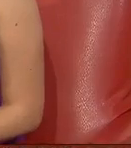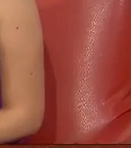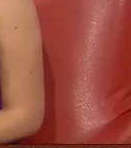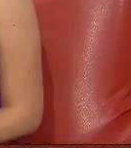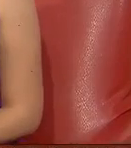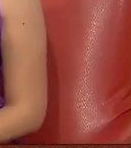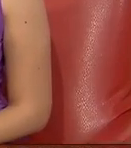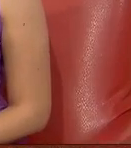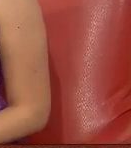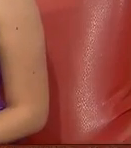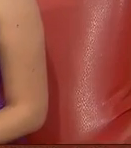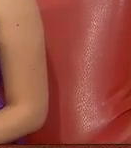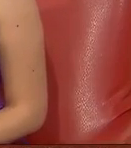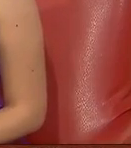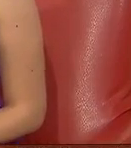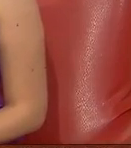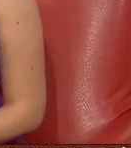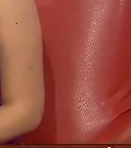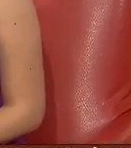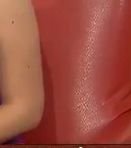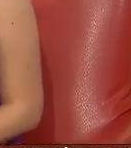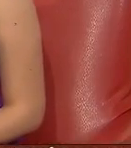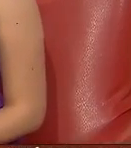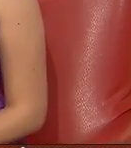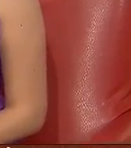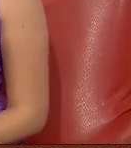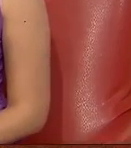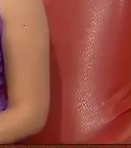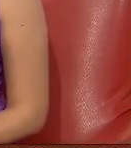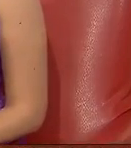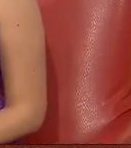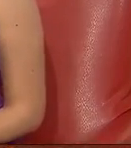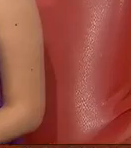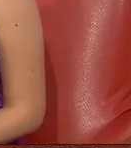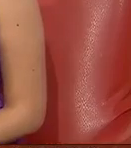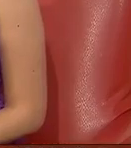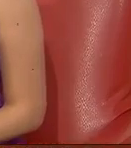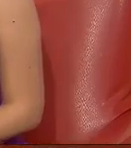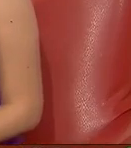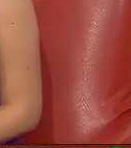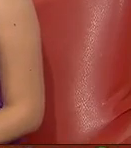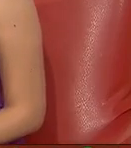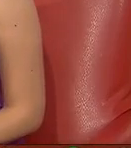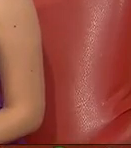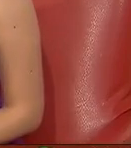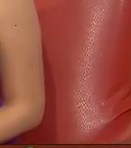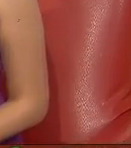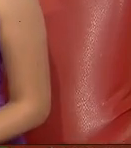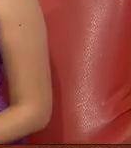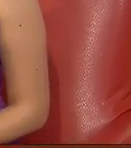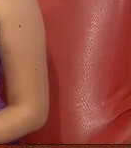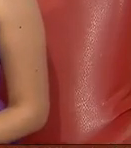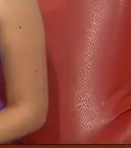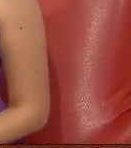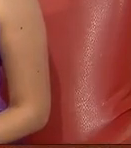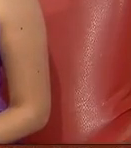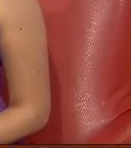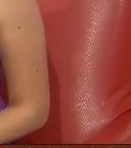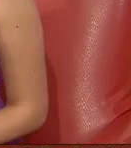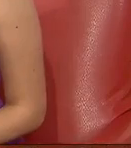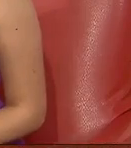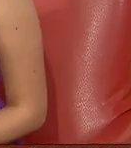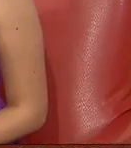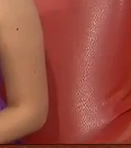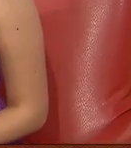alguna forma tener esparcimiento en aire libre, hay una menor adicción al Internet. ¿Usted es adicto a Internet? Pues chéquelo. Y bueno, el proyecto